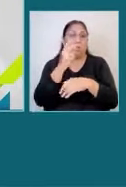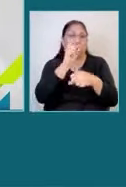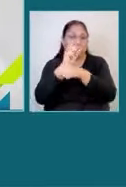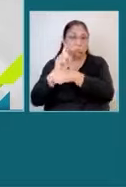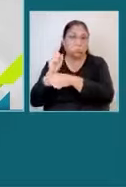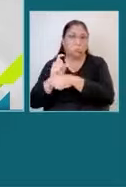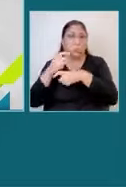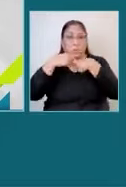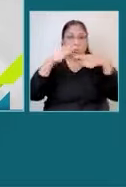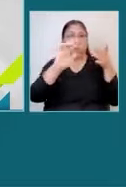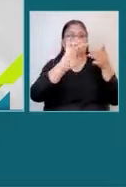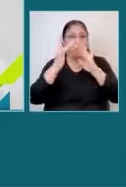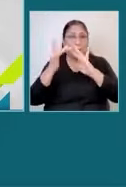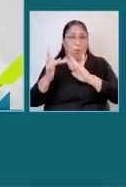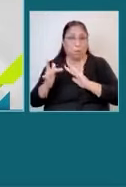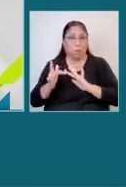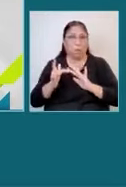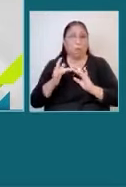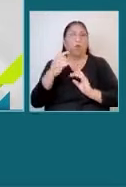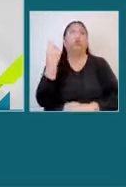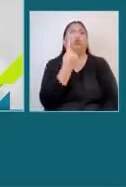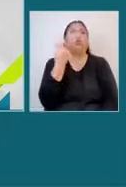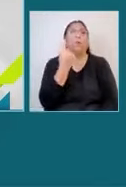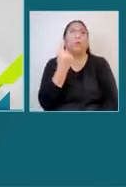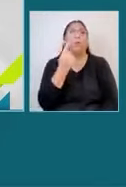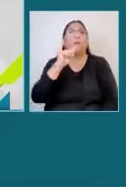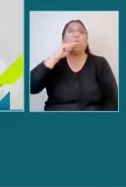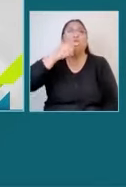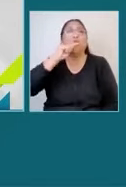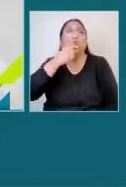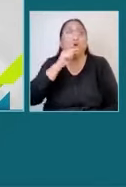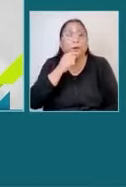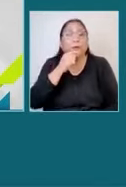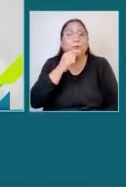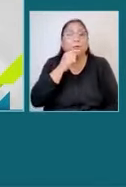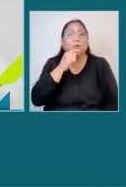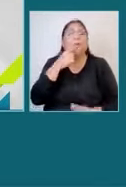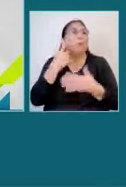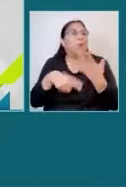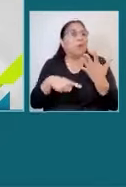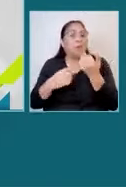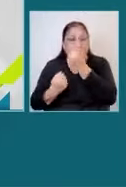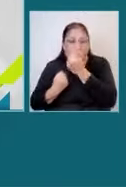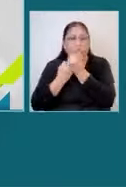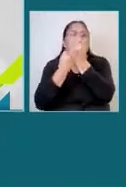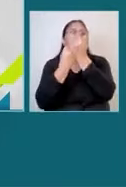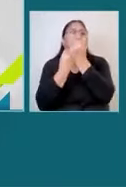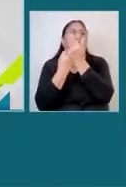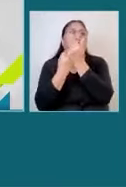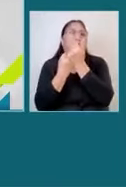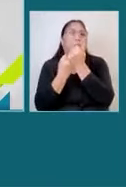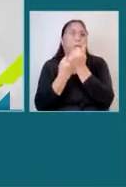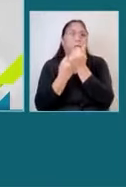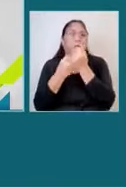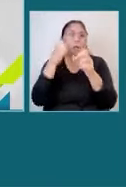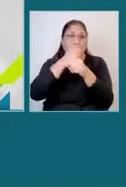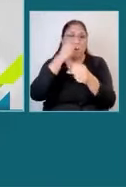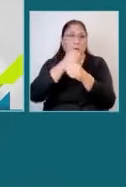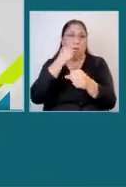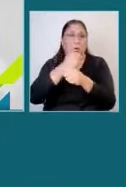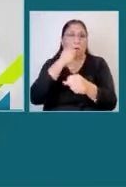lanzamiento de la red de Río solo para mujeres, tratando de fortalecer el